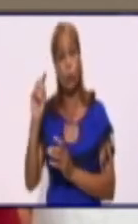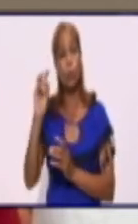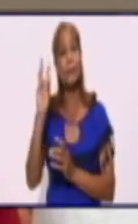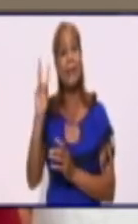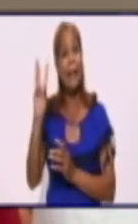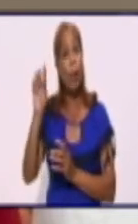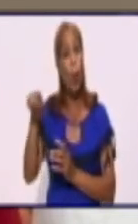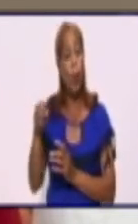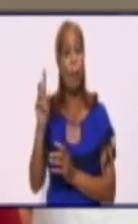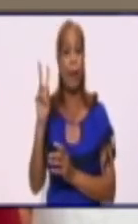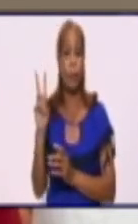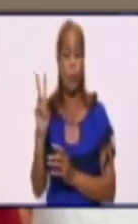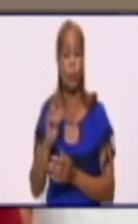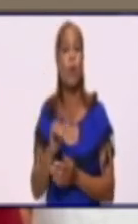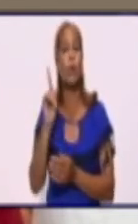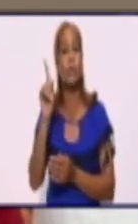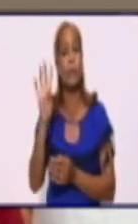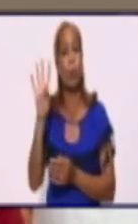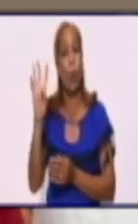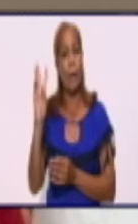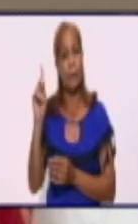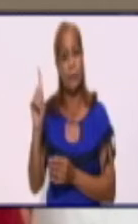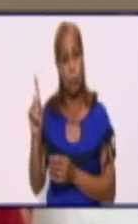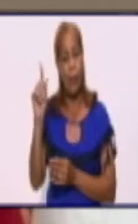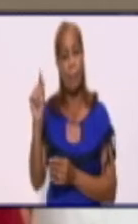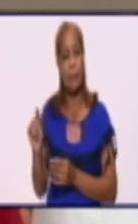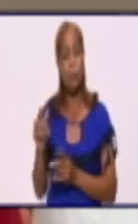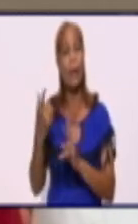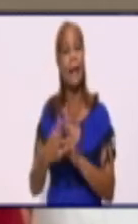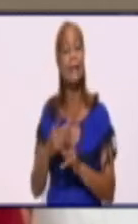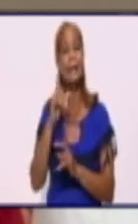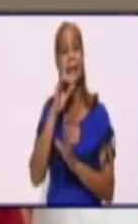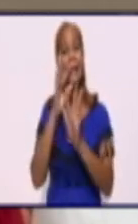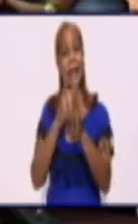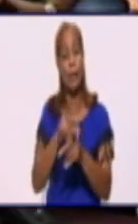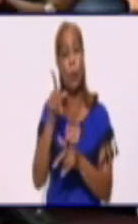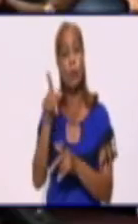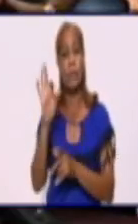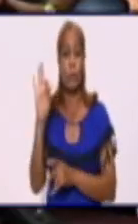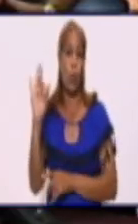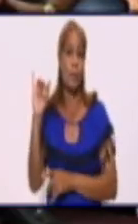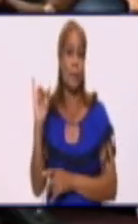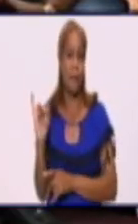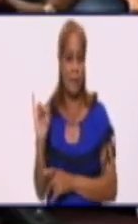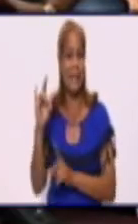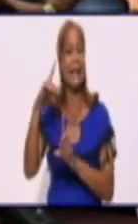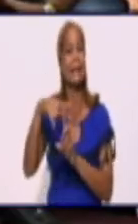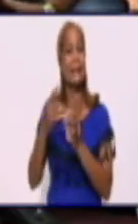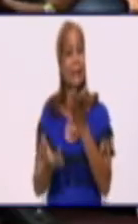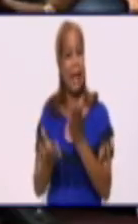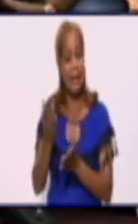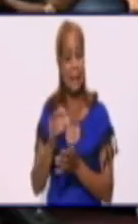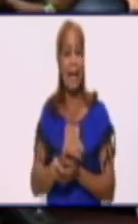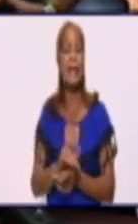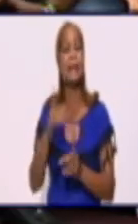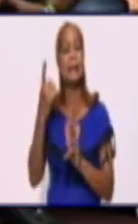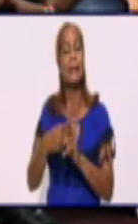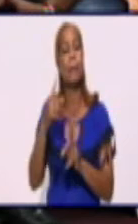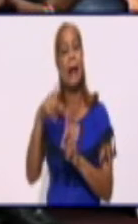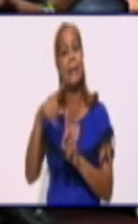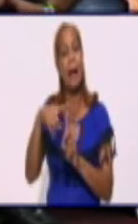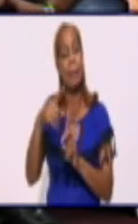días 141 casos. Y Niquero con 186, son los municipios, bueno, y Bayamo que tiene 172. Es